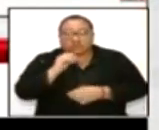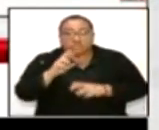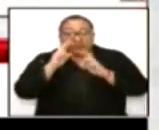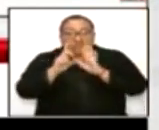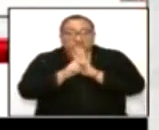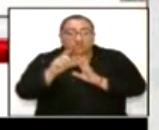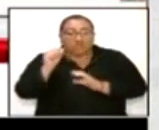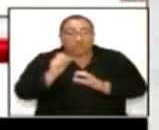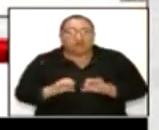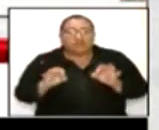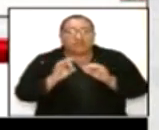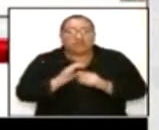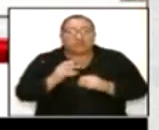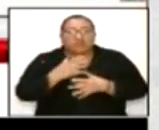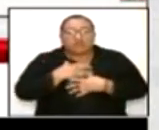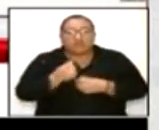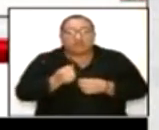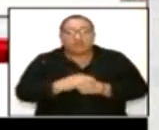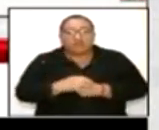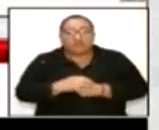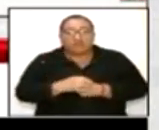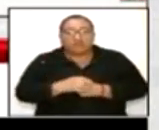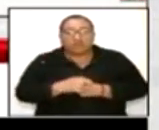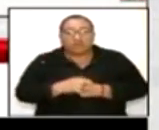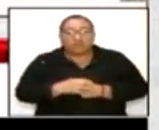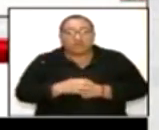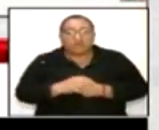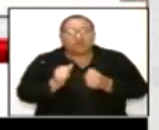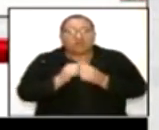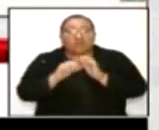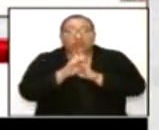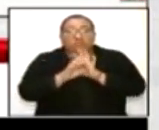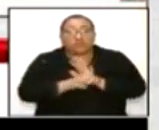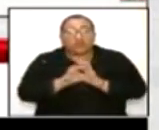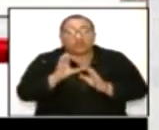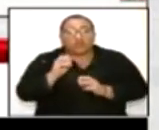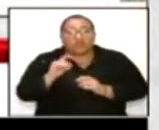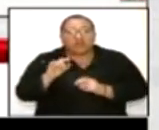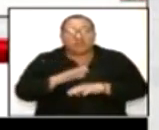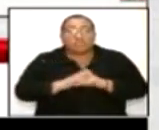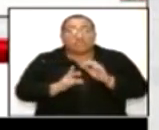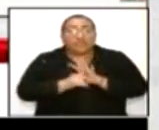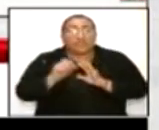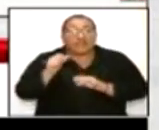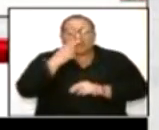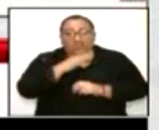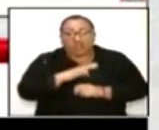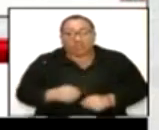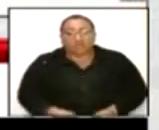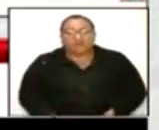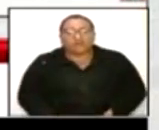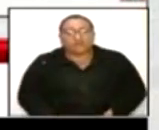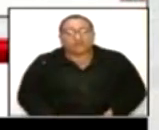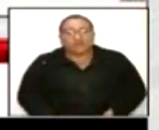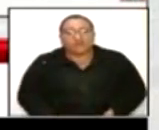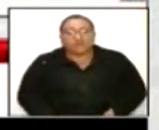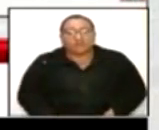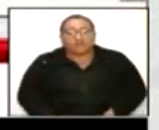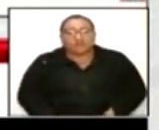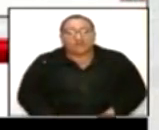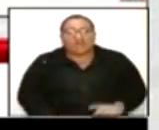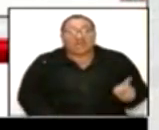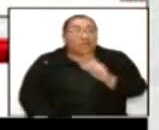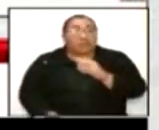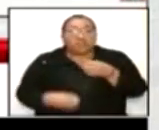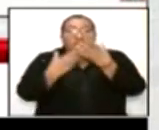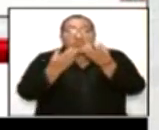su derecho fundamental a la salud establecido en la Constitución y la Convención sobre los Derechos del Niño, debido a que no se le